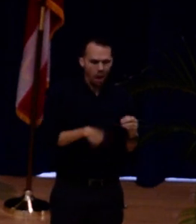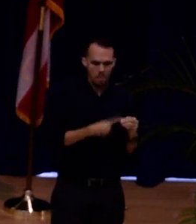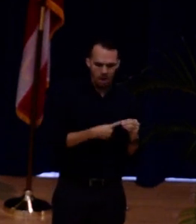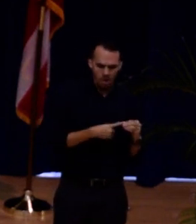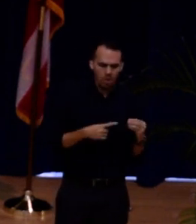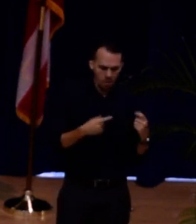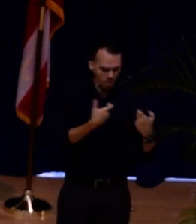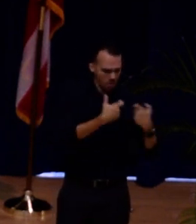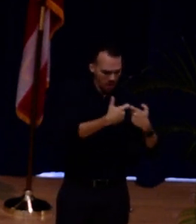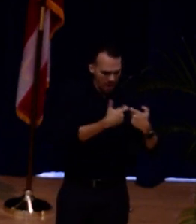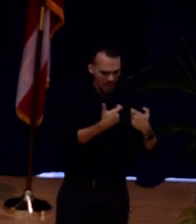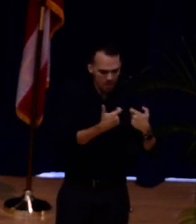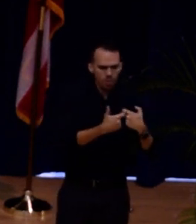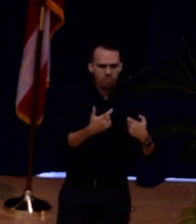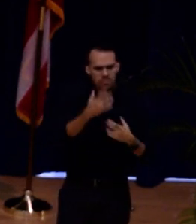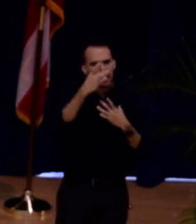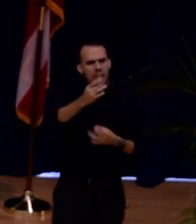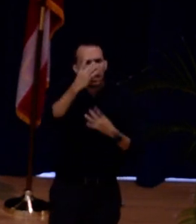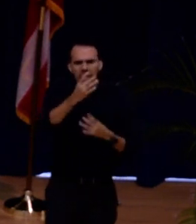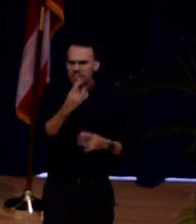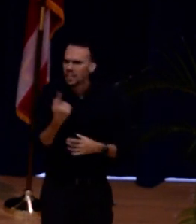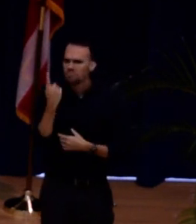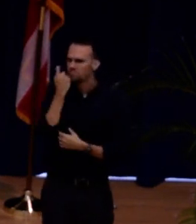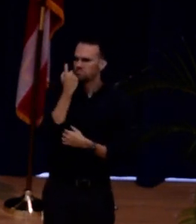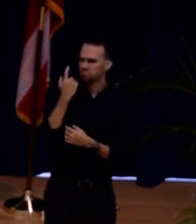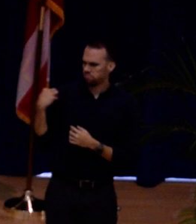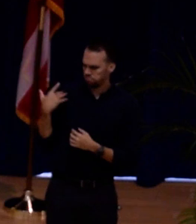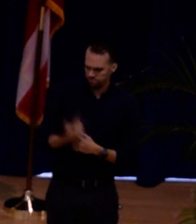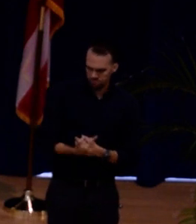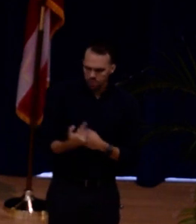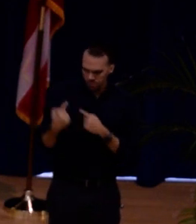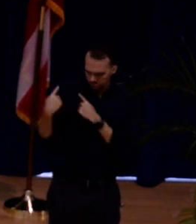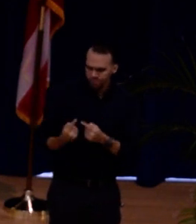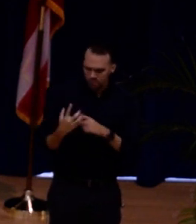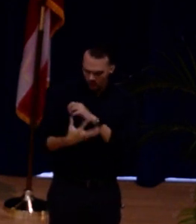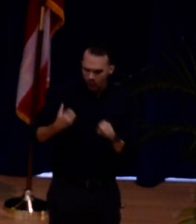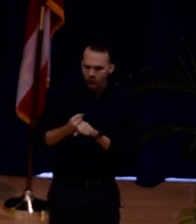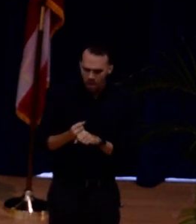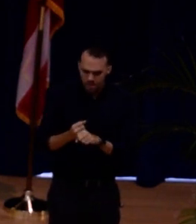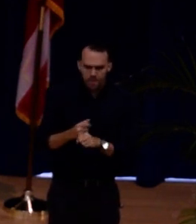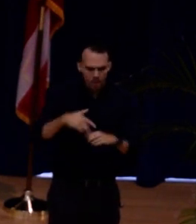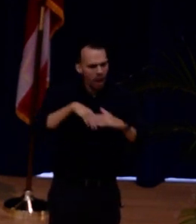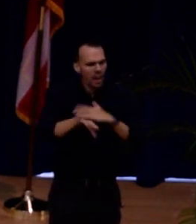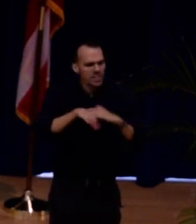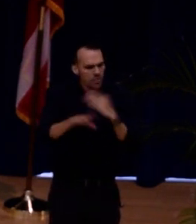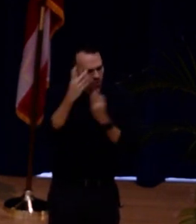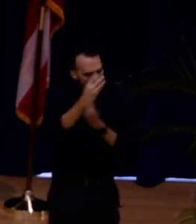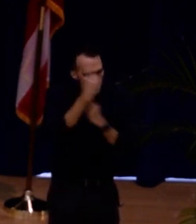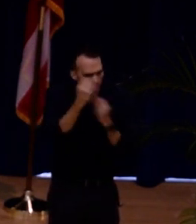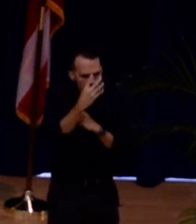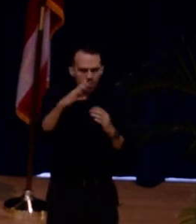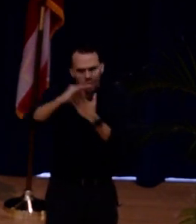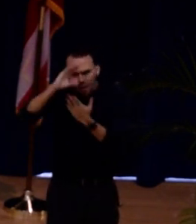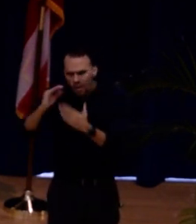sido bien interesante en los últimos años el cambio que hemos visto en el acceso a la información, en el